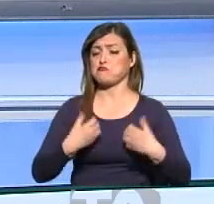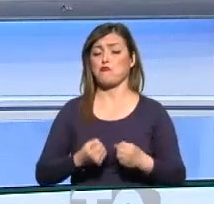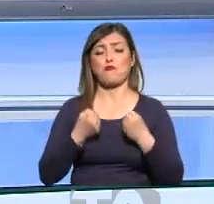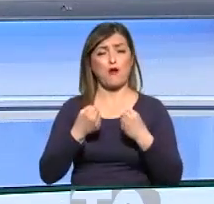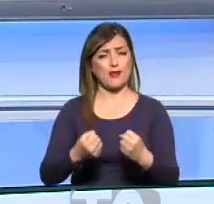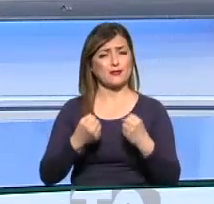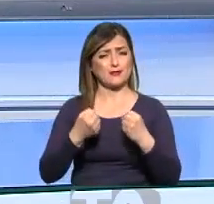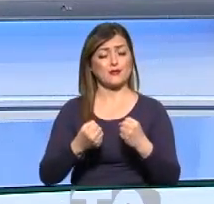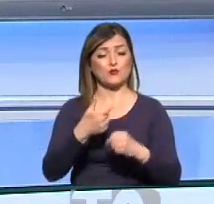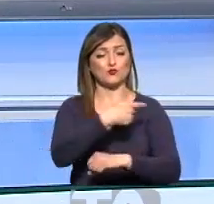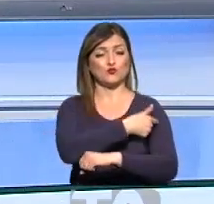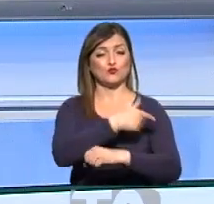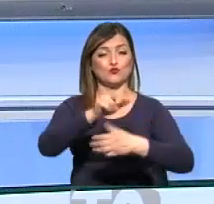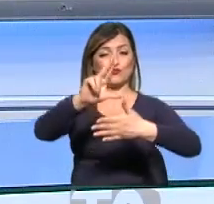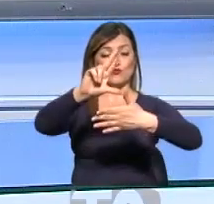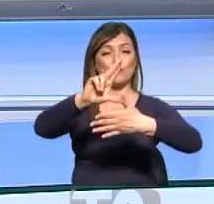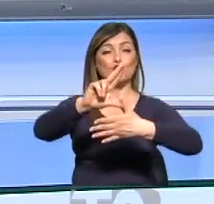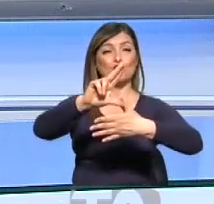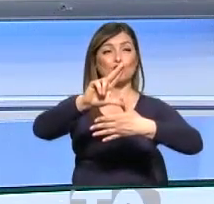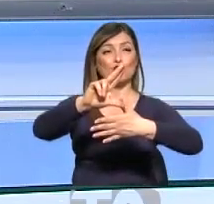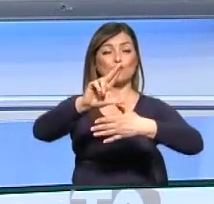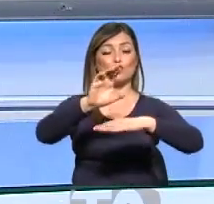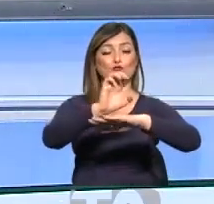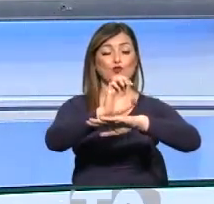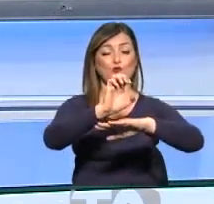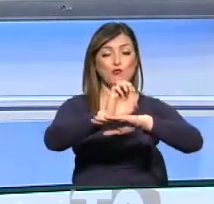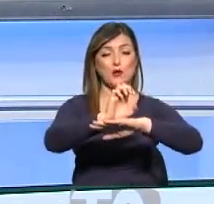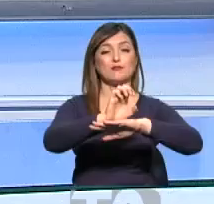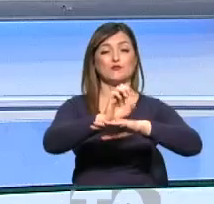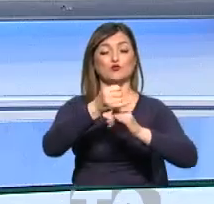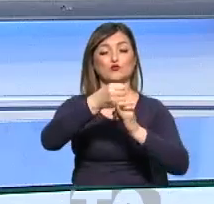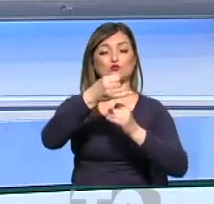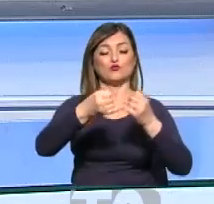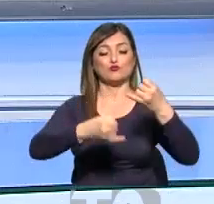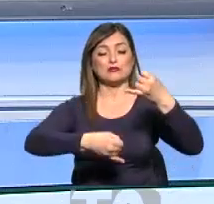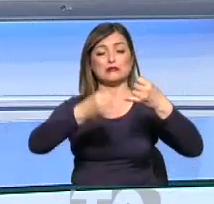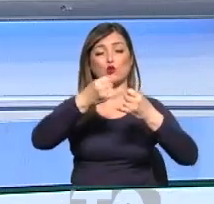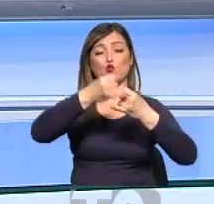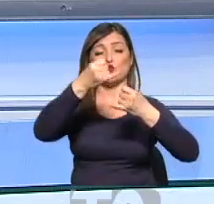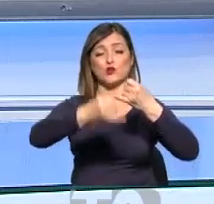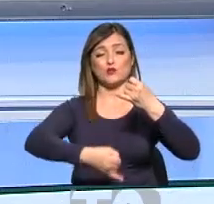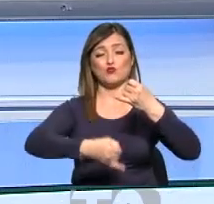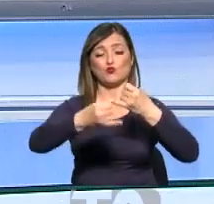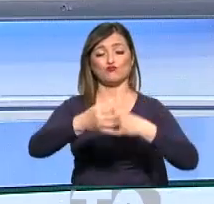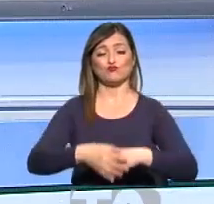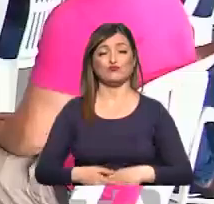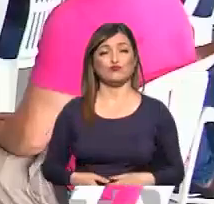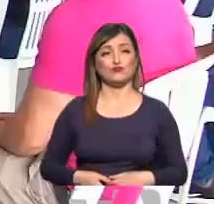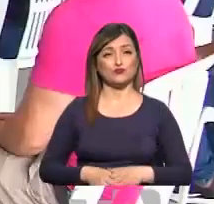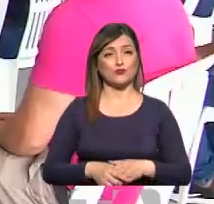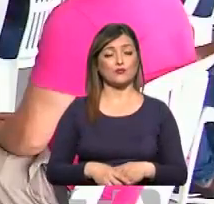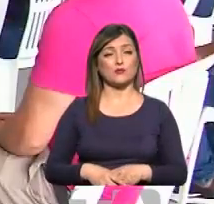país. Latinoamérica, en Ecuador, se ocupan los últimos lugares en la inmunización.